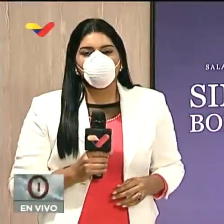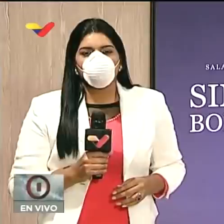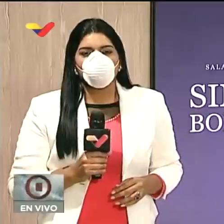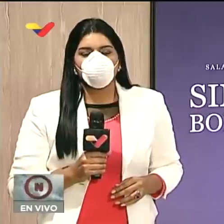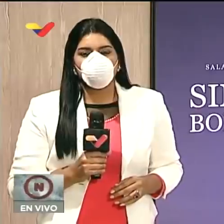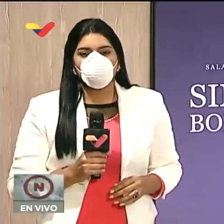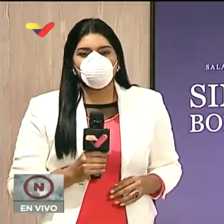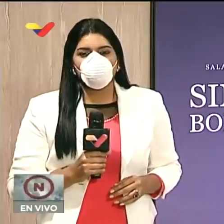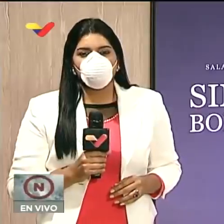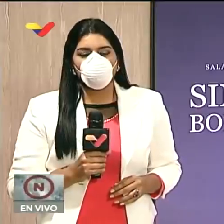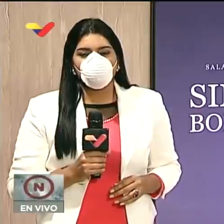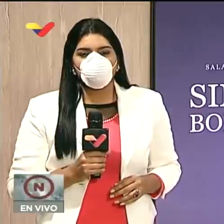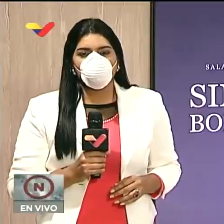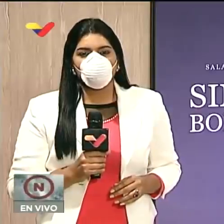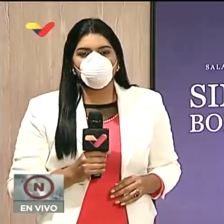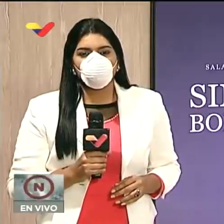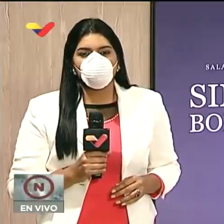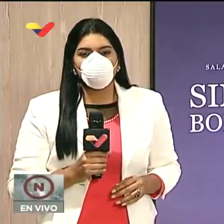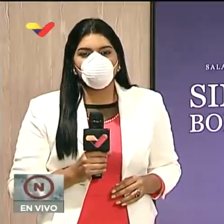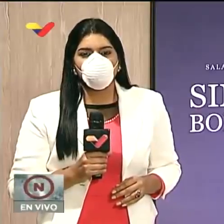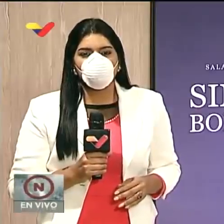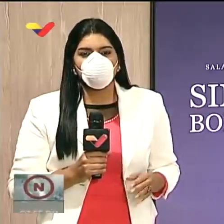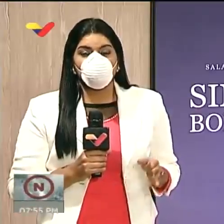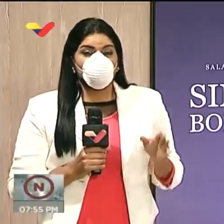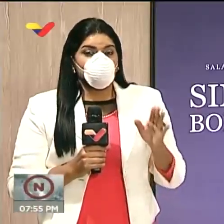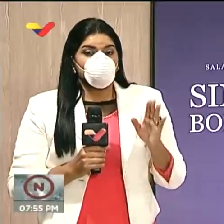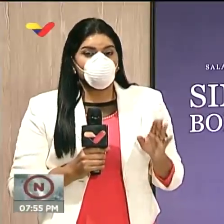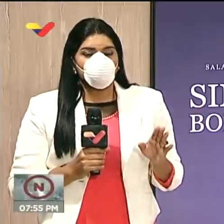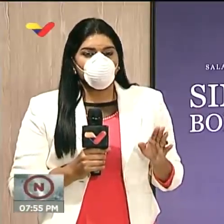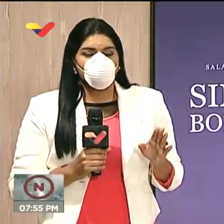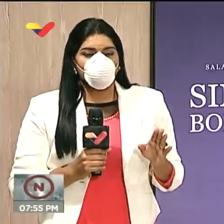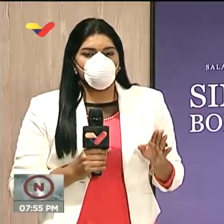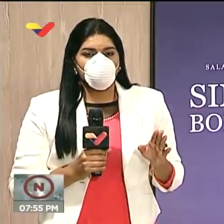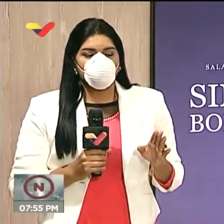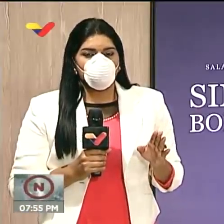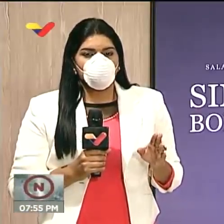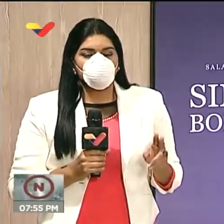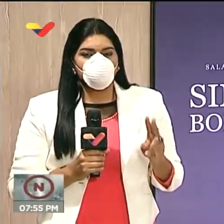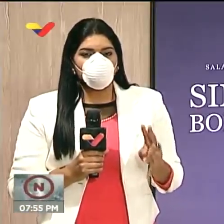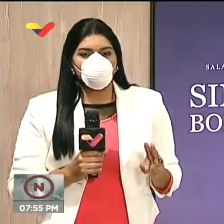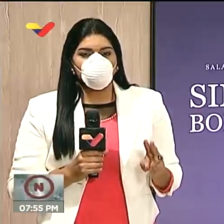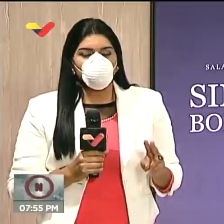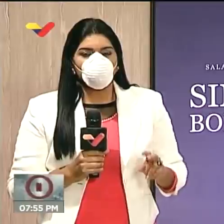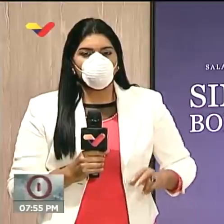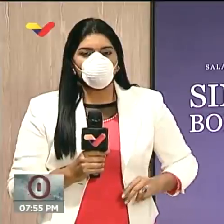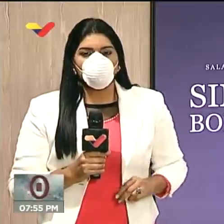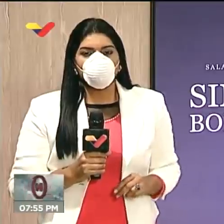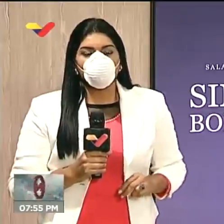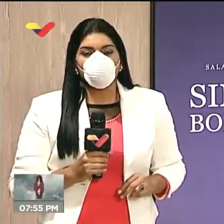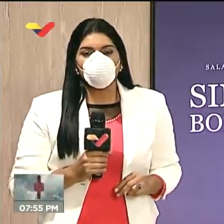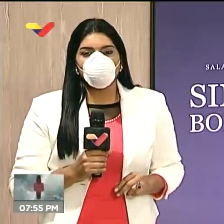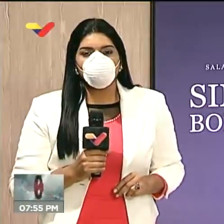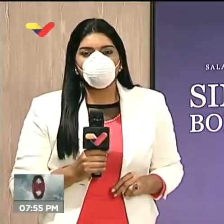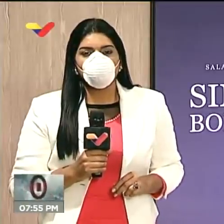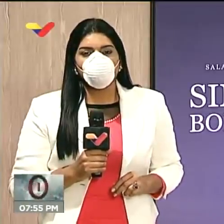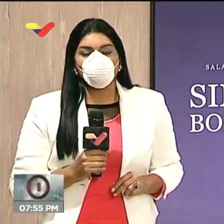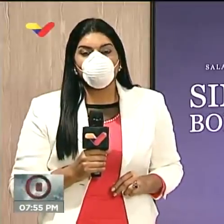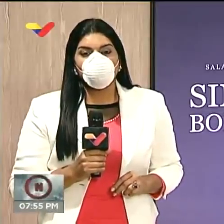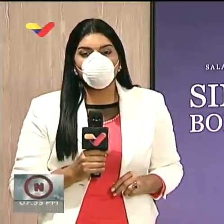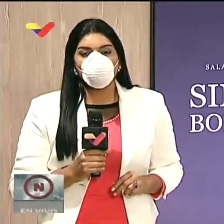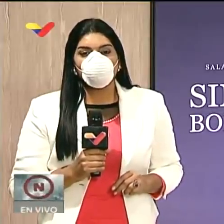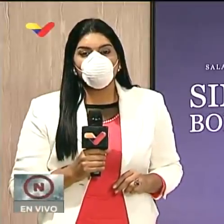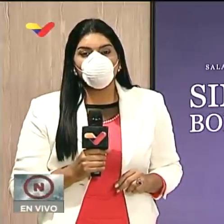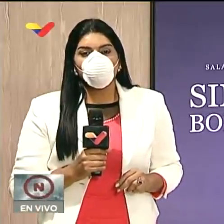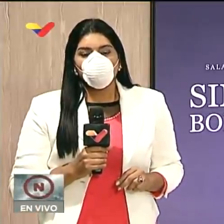Actualizado el parte de la Comisión Presidencial para la Atención al COVID-19, Venezuela con buenas noticias, segundo día consecutivo donde no se han